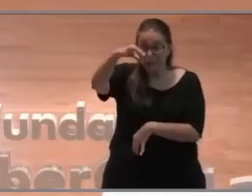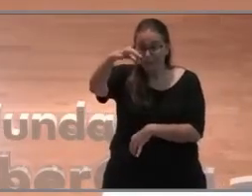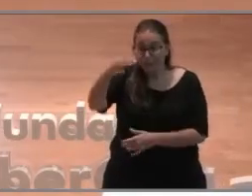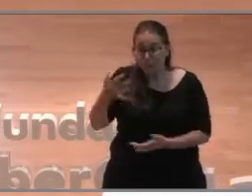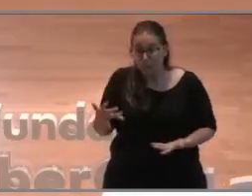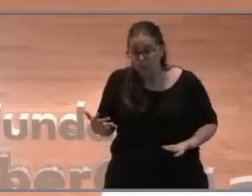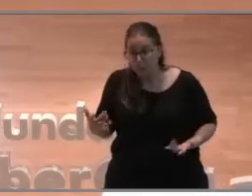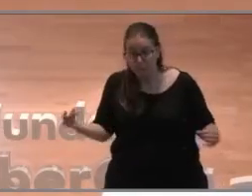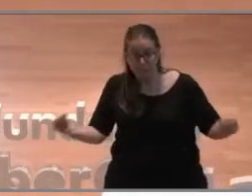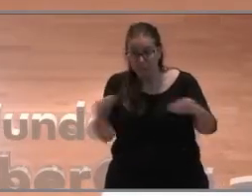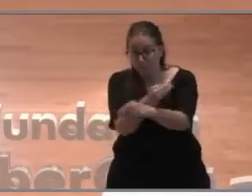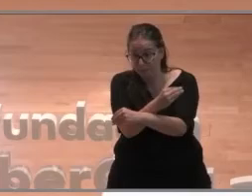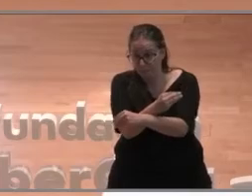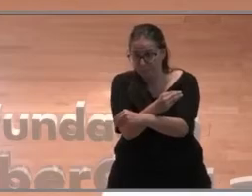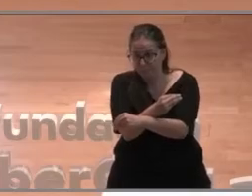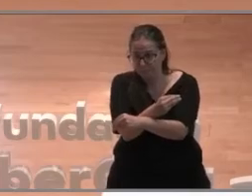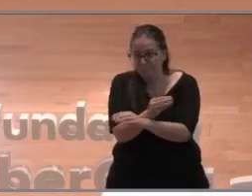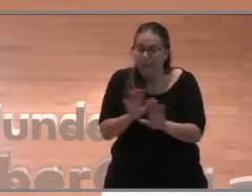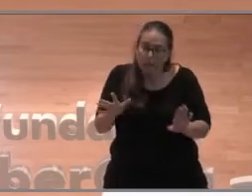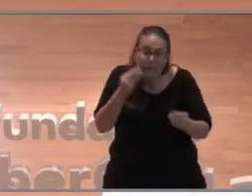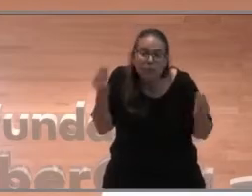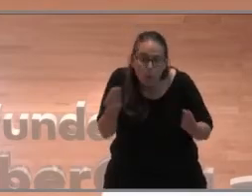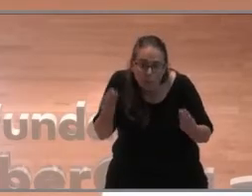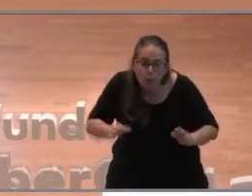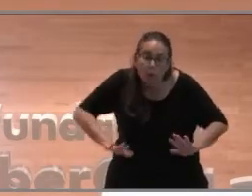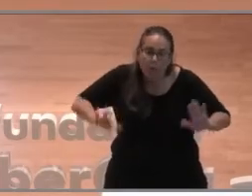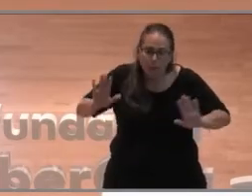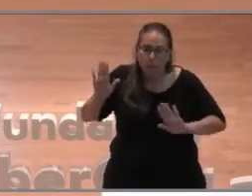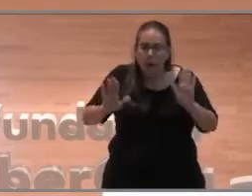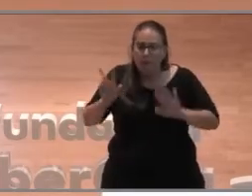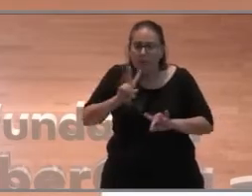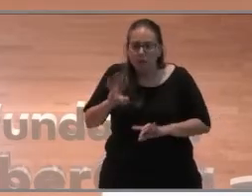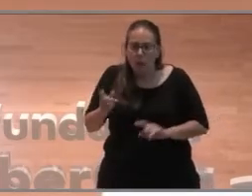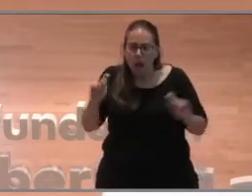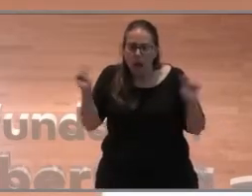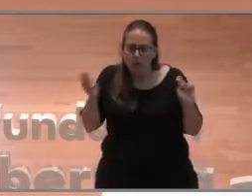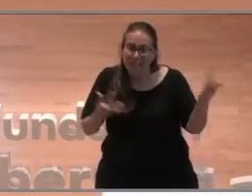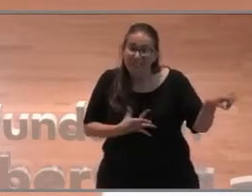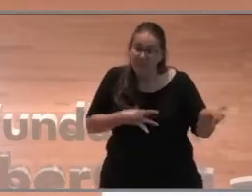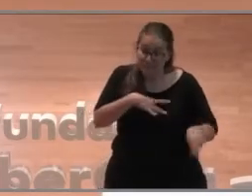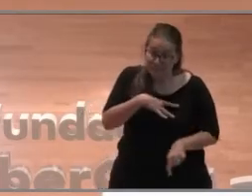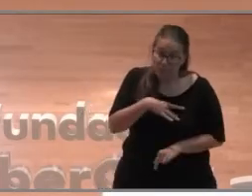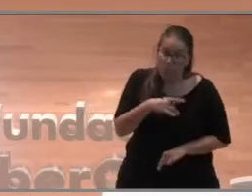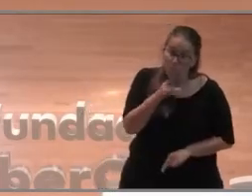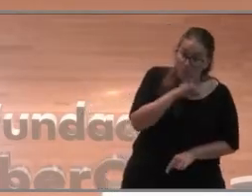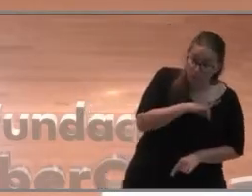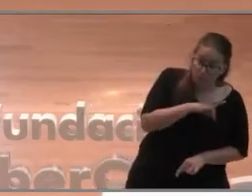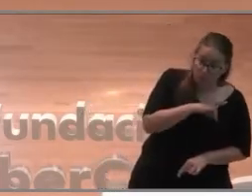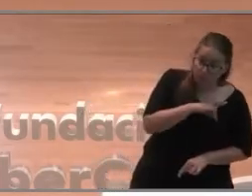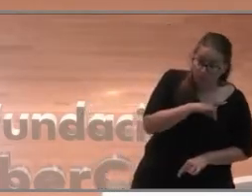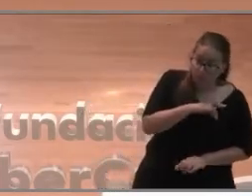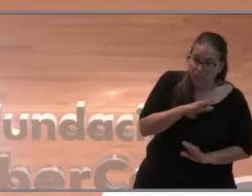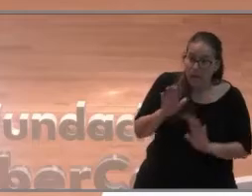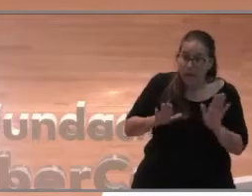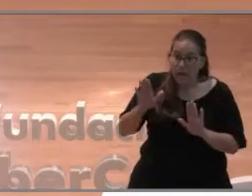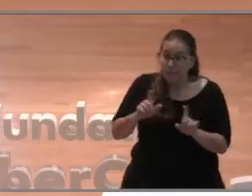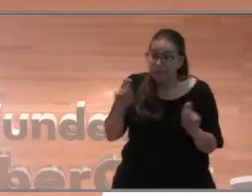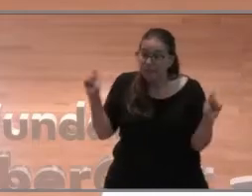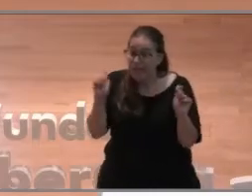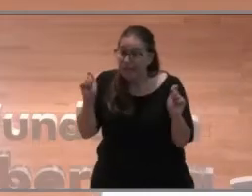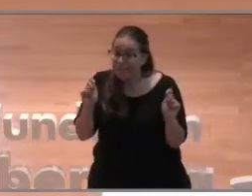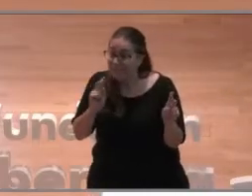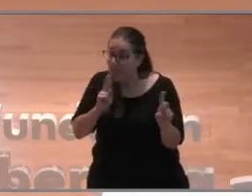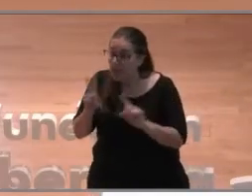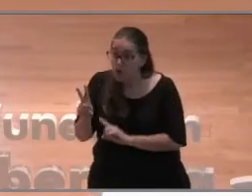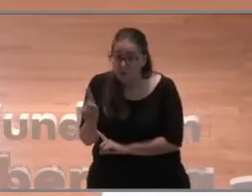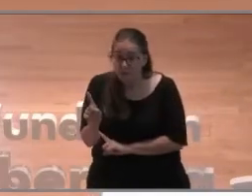pero a veces damos alertas en exceso, y eso es muy malo, y a veces no damos la alerta cuando la